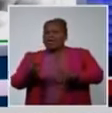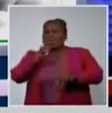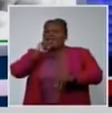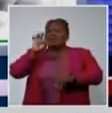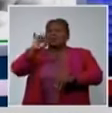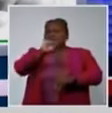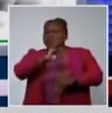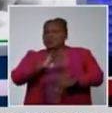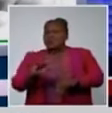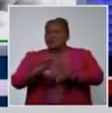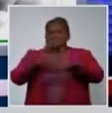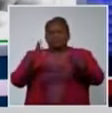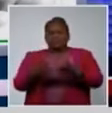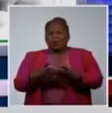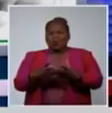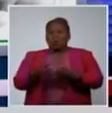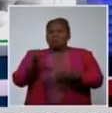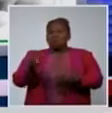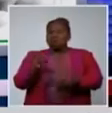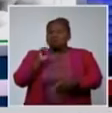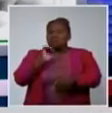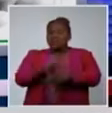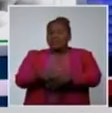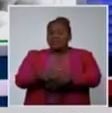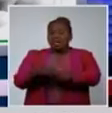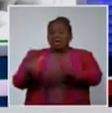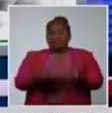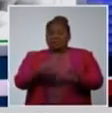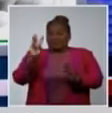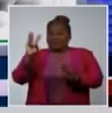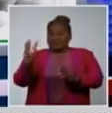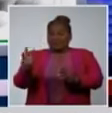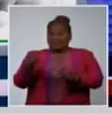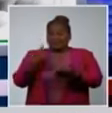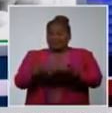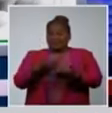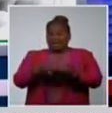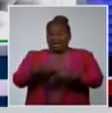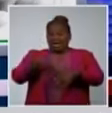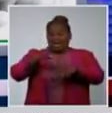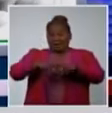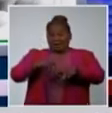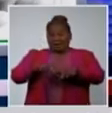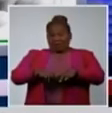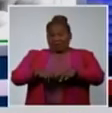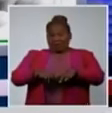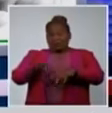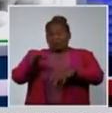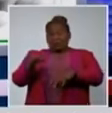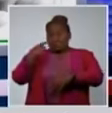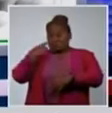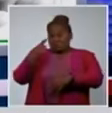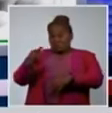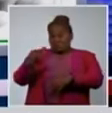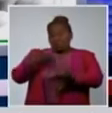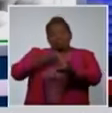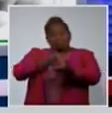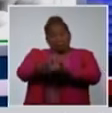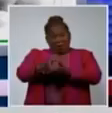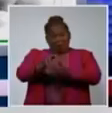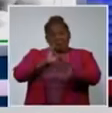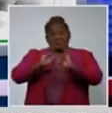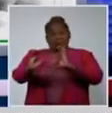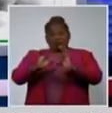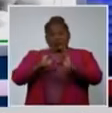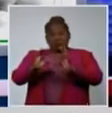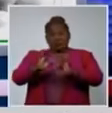la fase de tres ensayos clínicos en la capital cubana pero usted sabe añadió el doctor durán hay que seguir protegiéndose porque la vacuna por sí